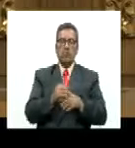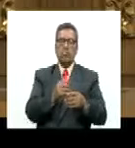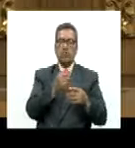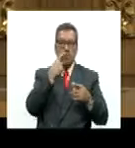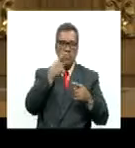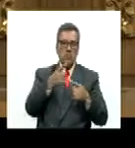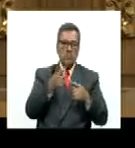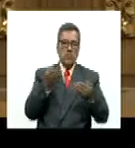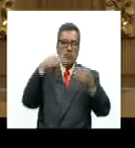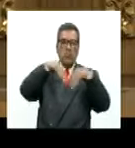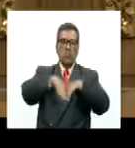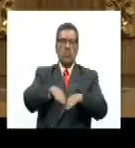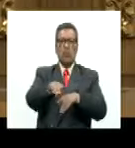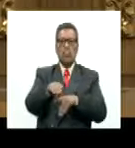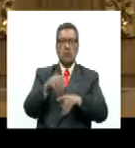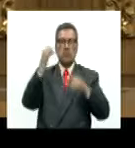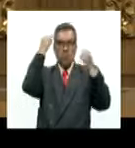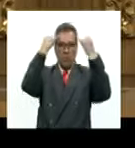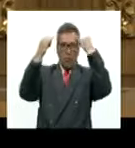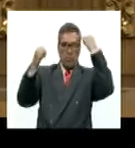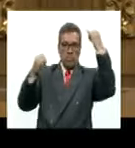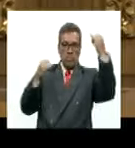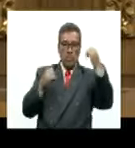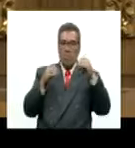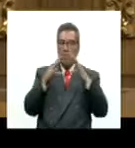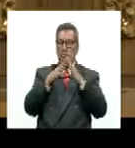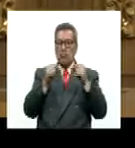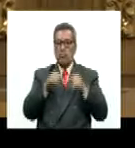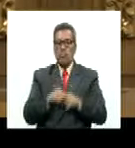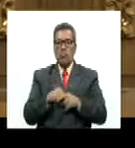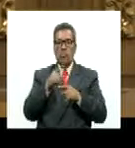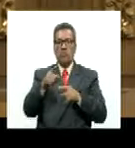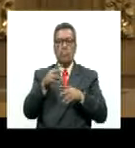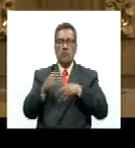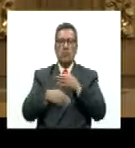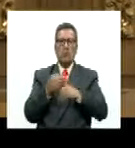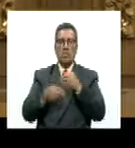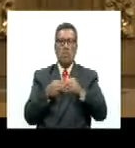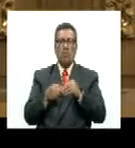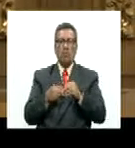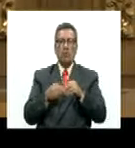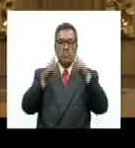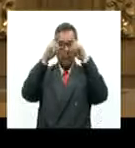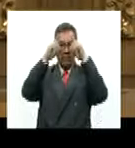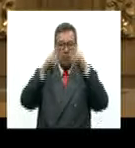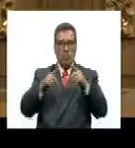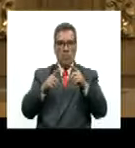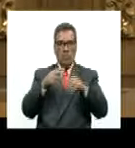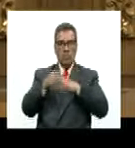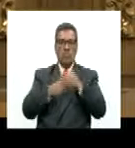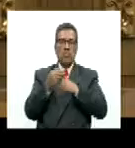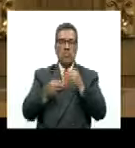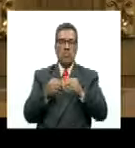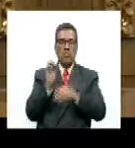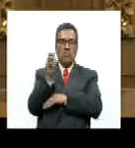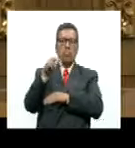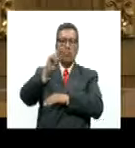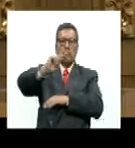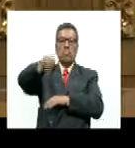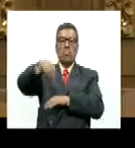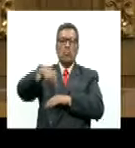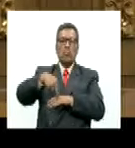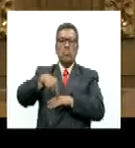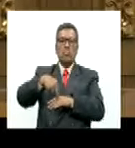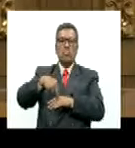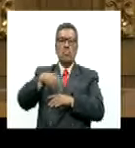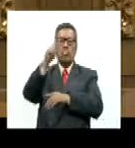apreciaciones, incorporaciones de ideas en torno al hecho de la decisión que tomó el Congreso de